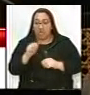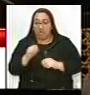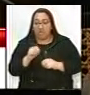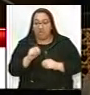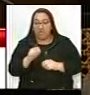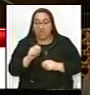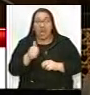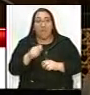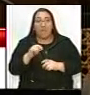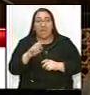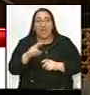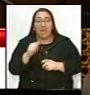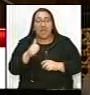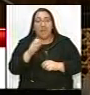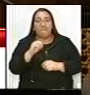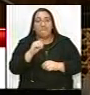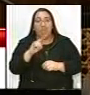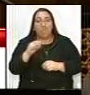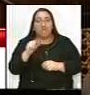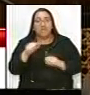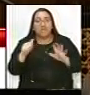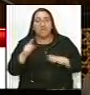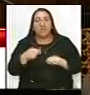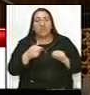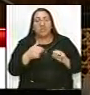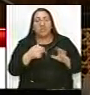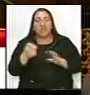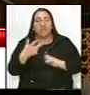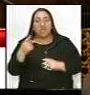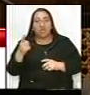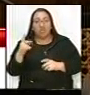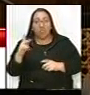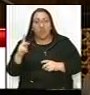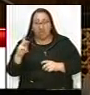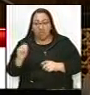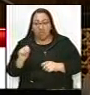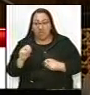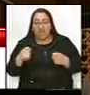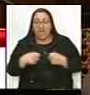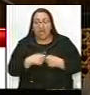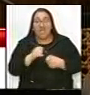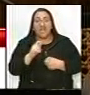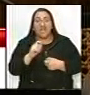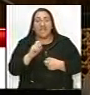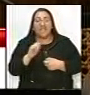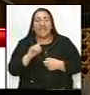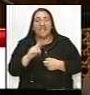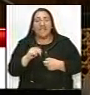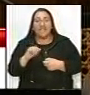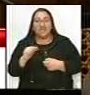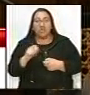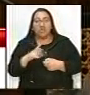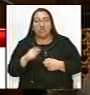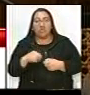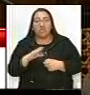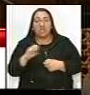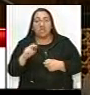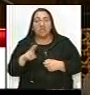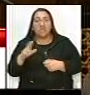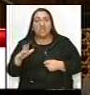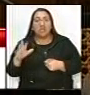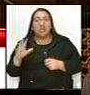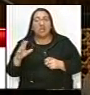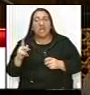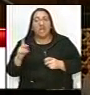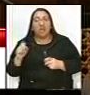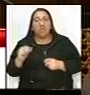americano bill 16 mil 931 kilómetros internet a 4 mil 625 kilómetros